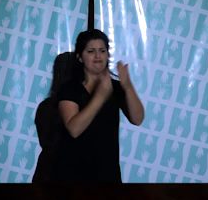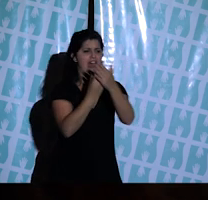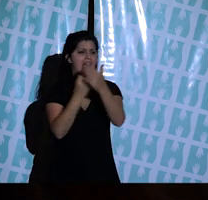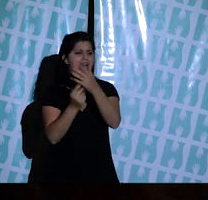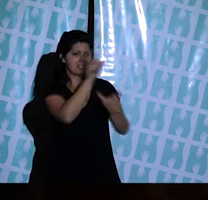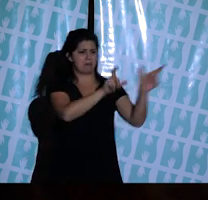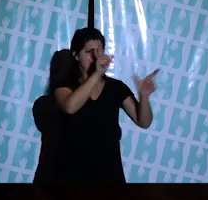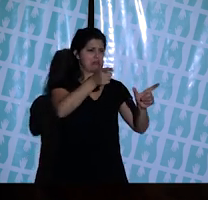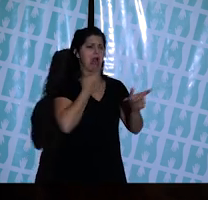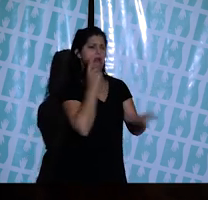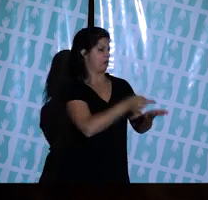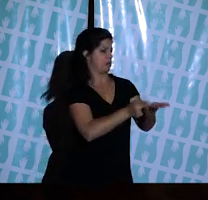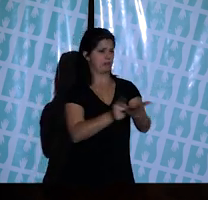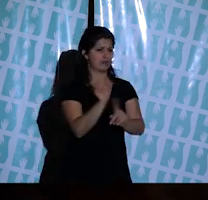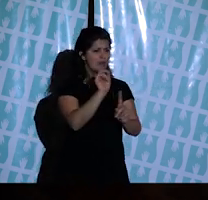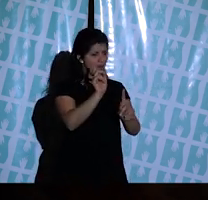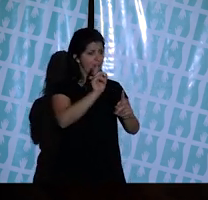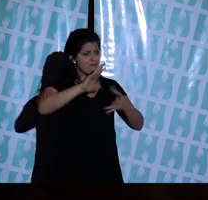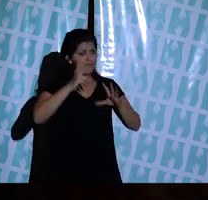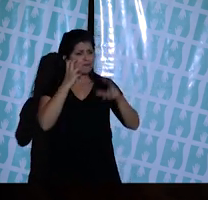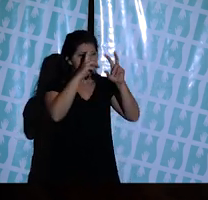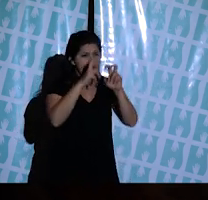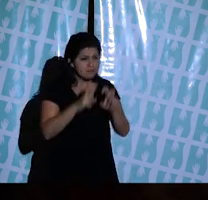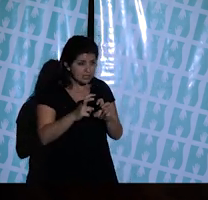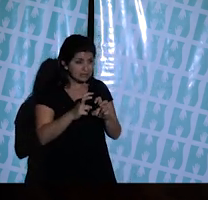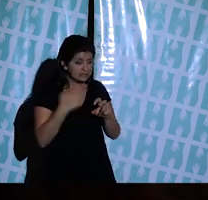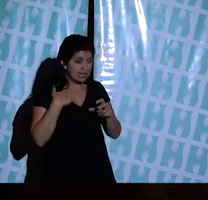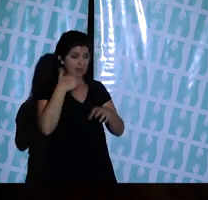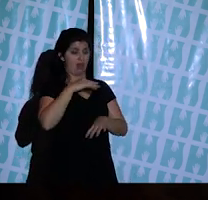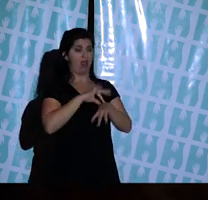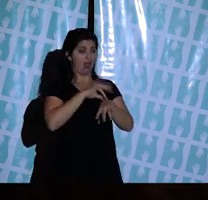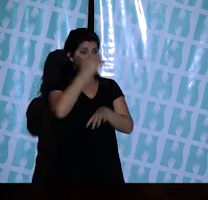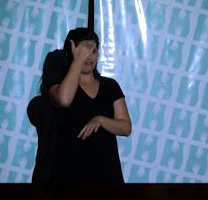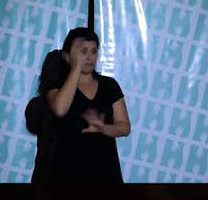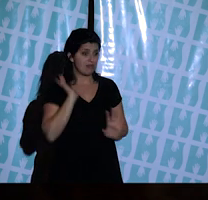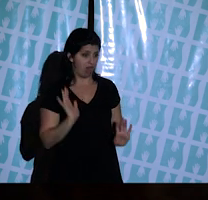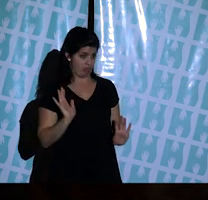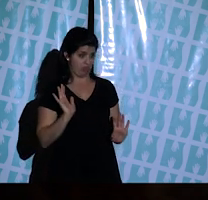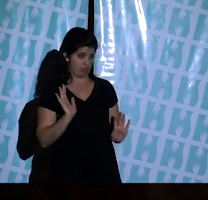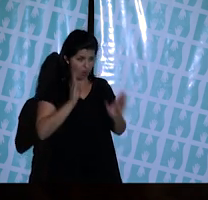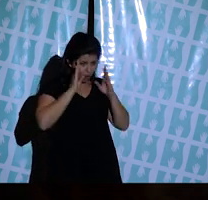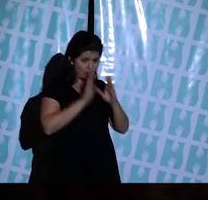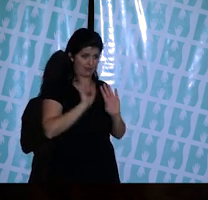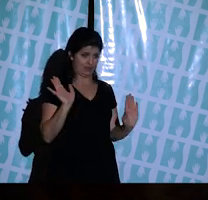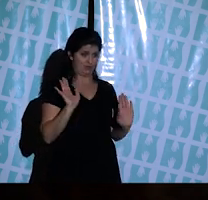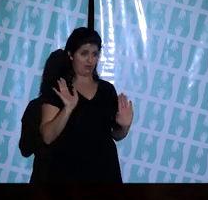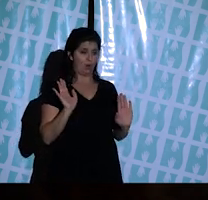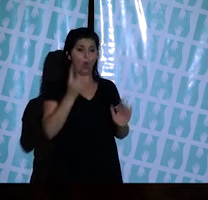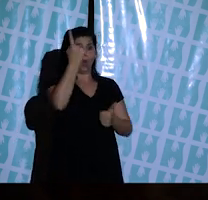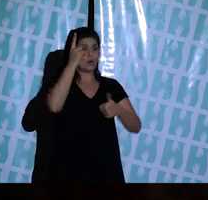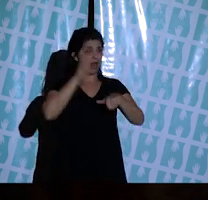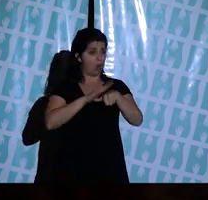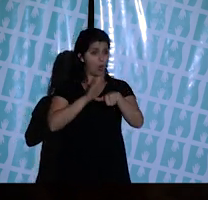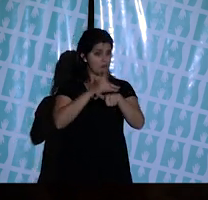sino como enfermedades, como cualquier otra que tienen su etiología, que es multifactorial, por eso eso lo vamos a discutir. Una cosa nos quita el